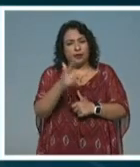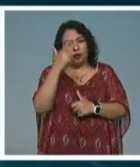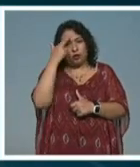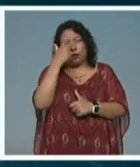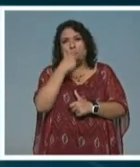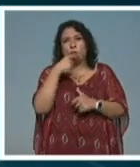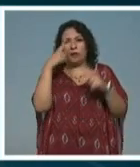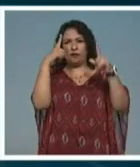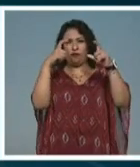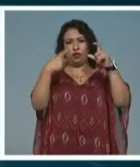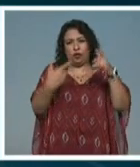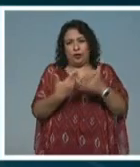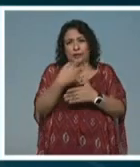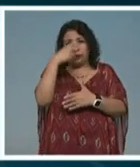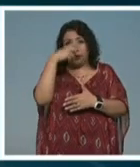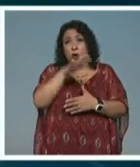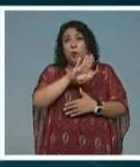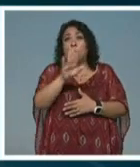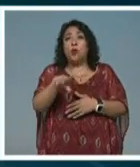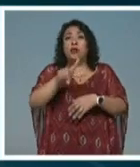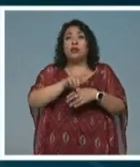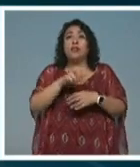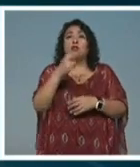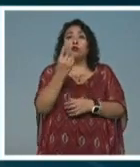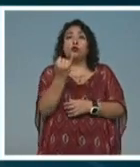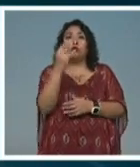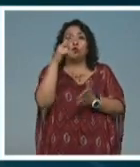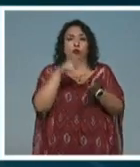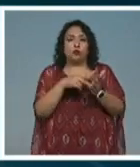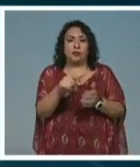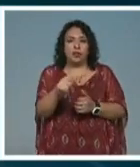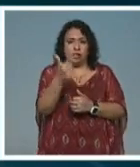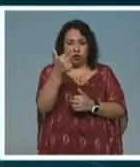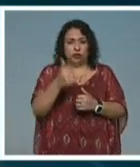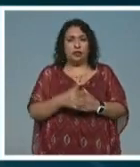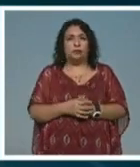al fotógrafo mexicano que murió un 2 de junio de